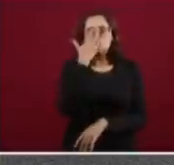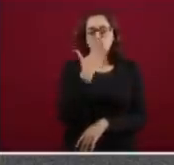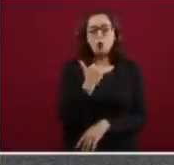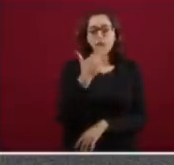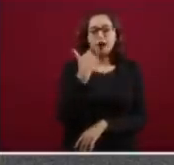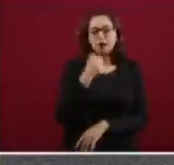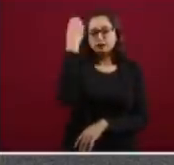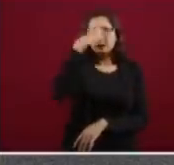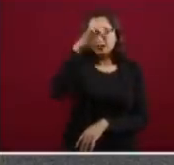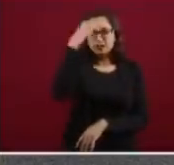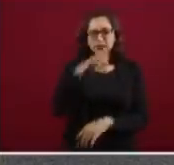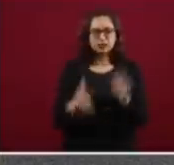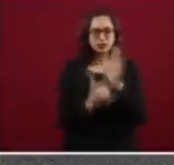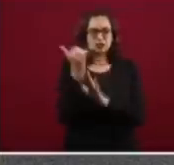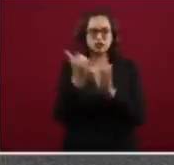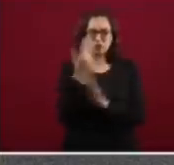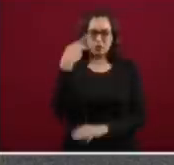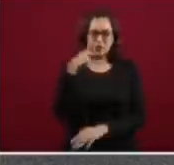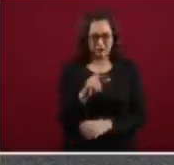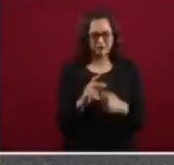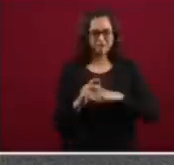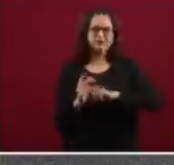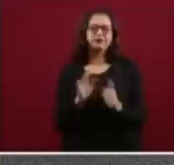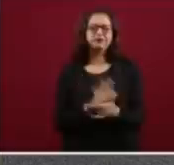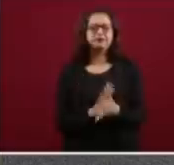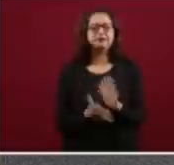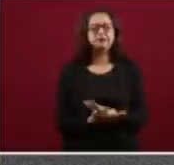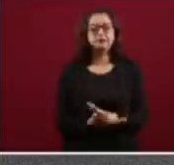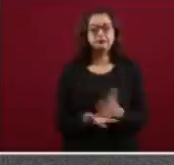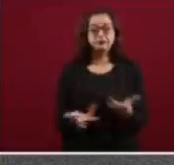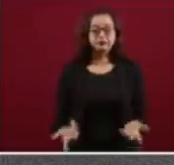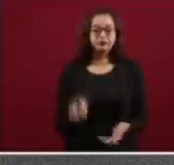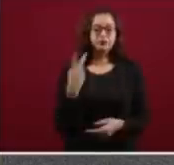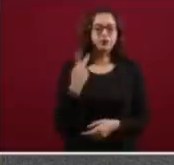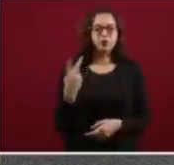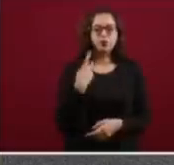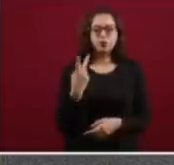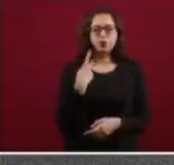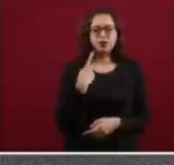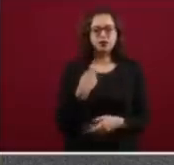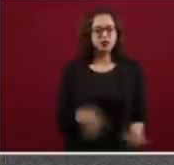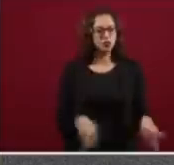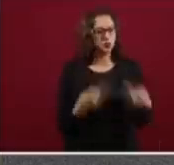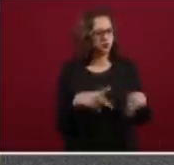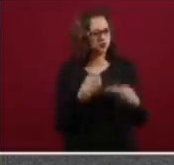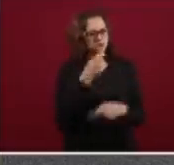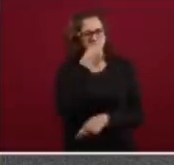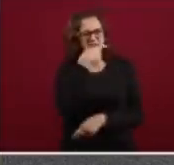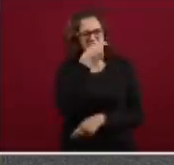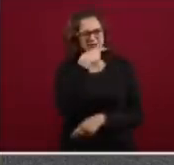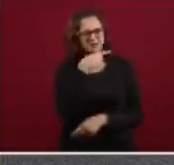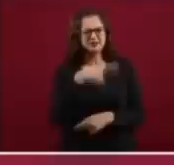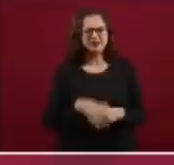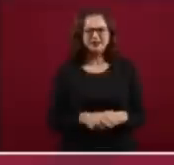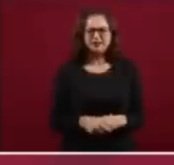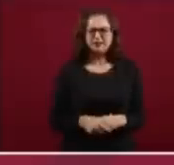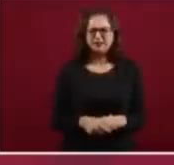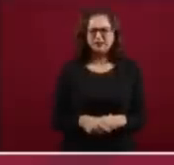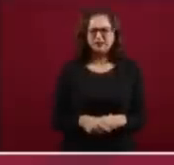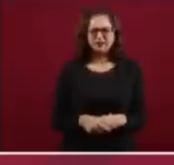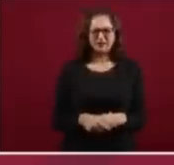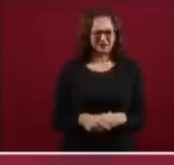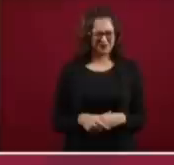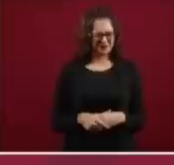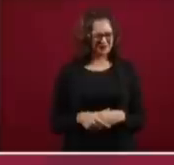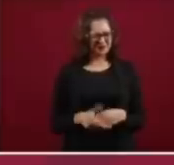y les daban los contratos políticos vendiendo medicinas que pueden